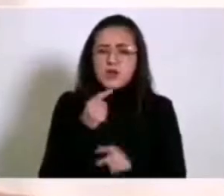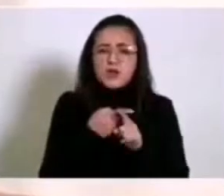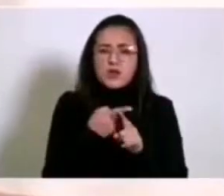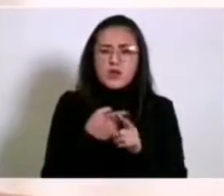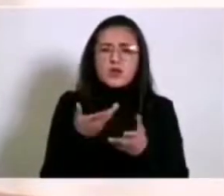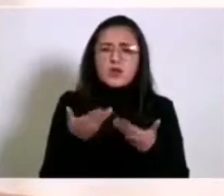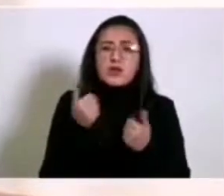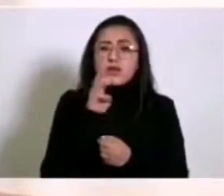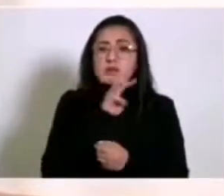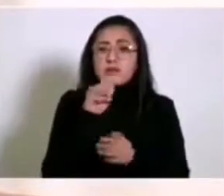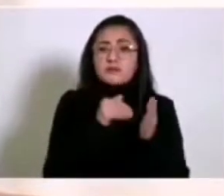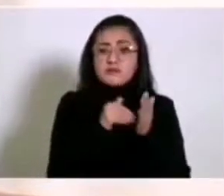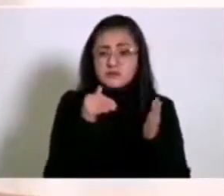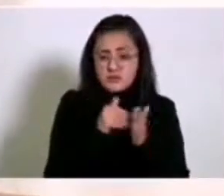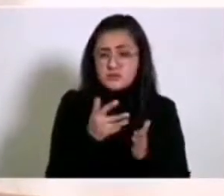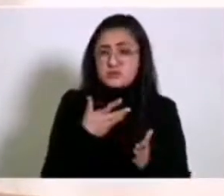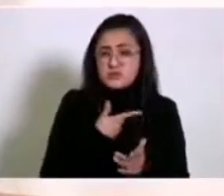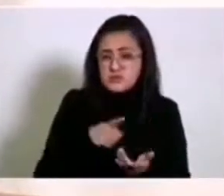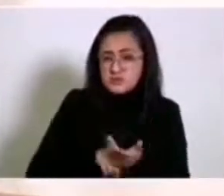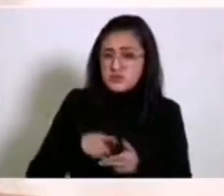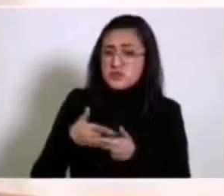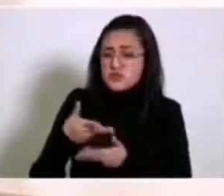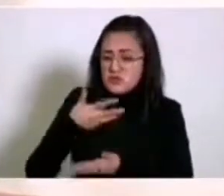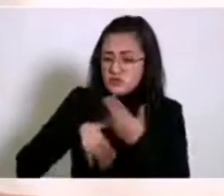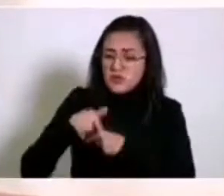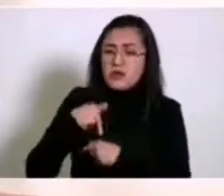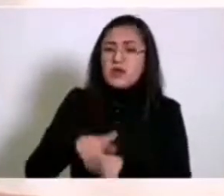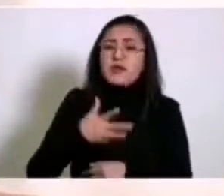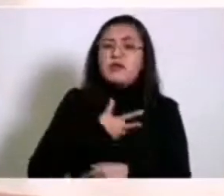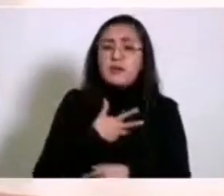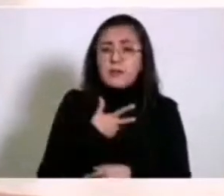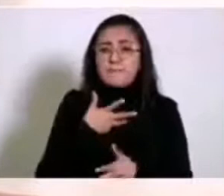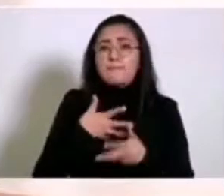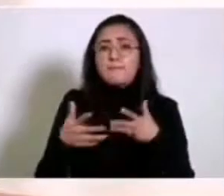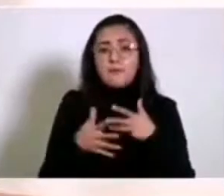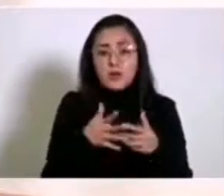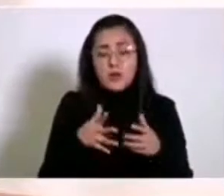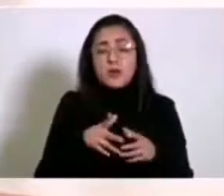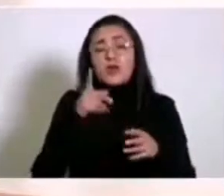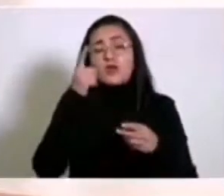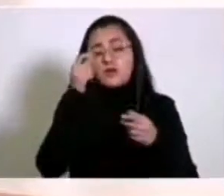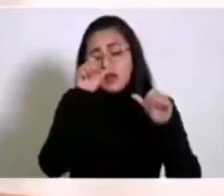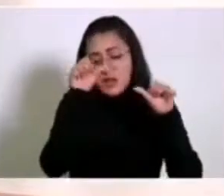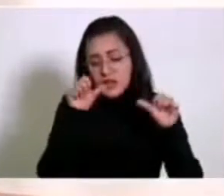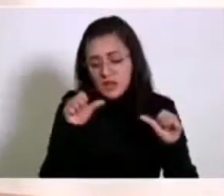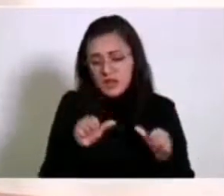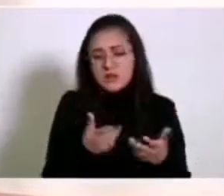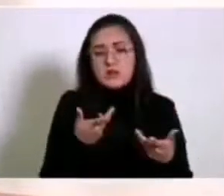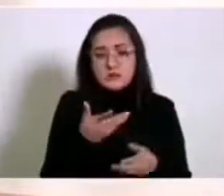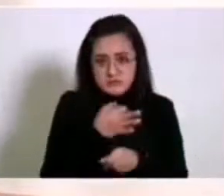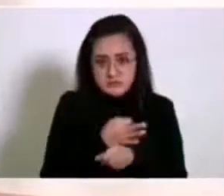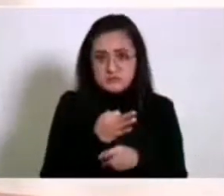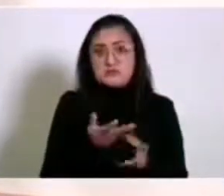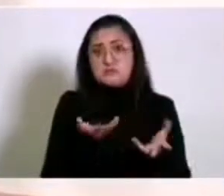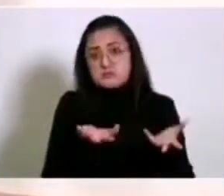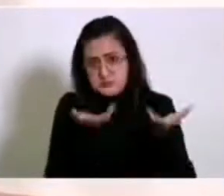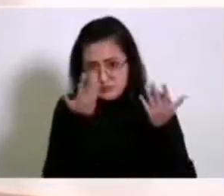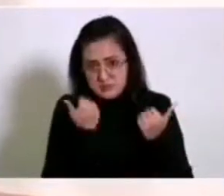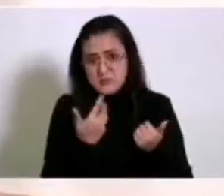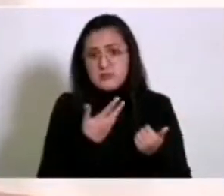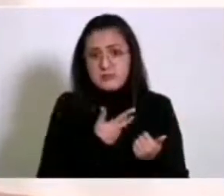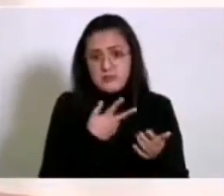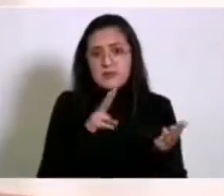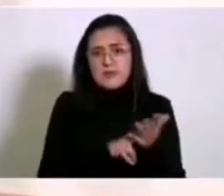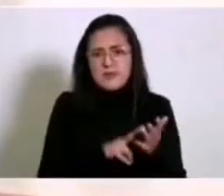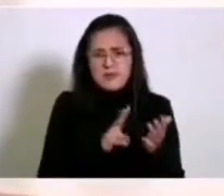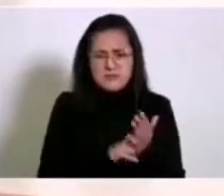fideicomiso por 300 millones de pesos mediante el cual se adquirirían obras de arte sobre puede cual se adquirieron obras de arte sobre